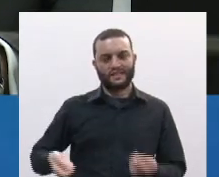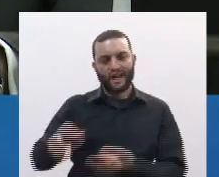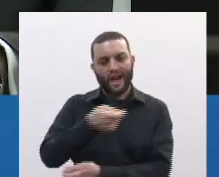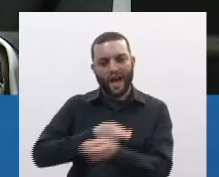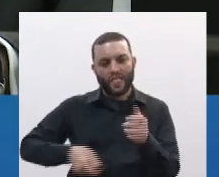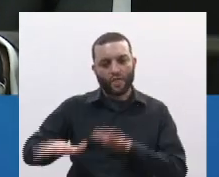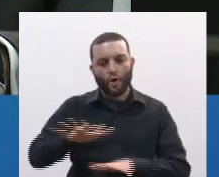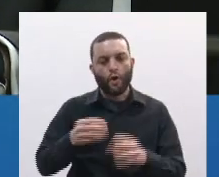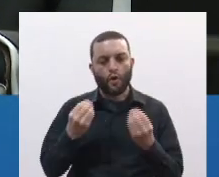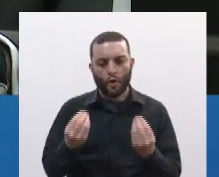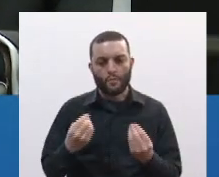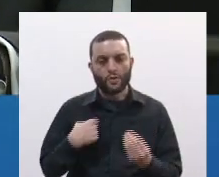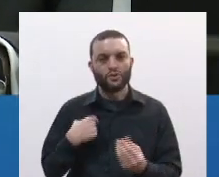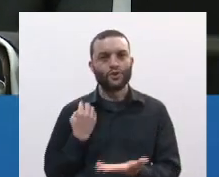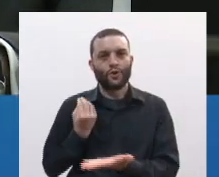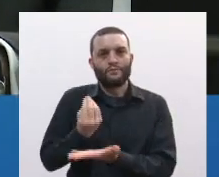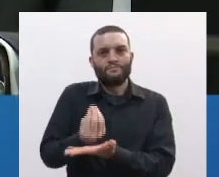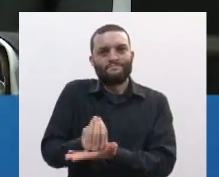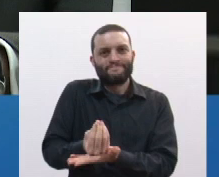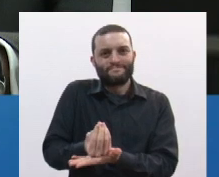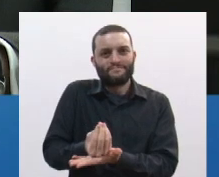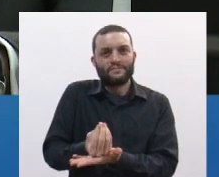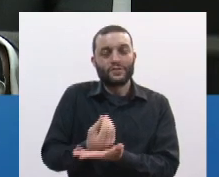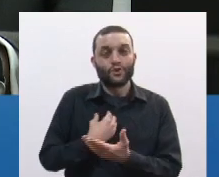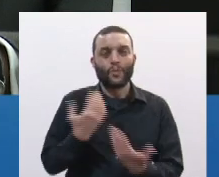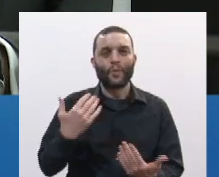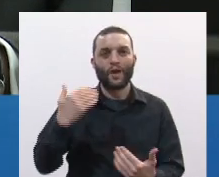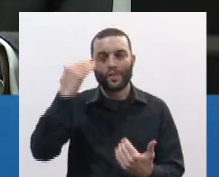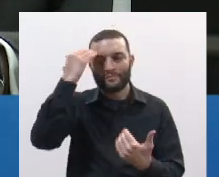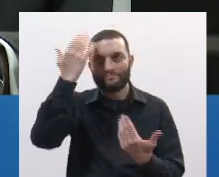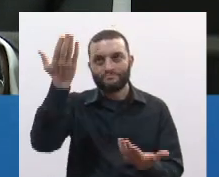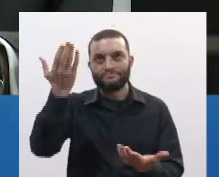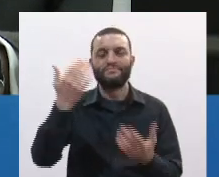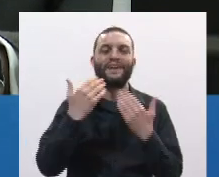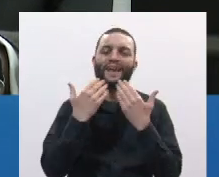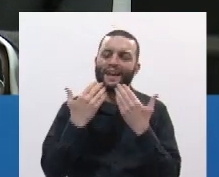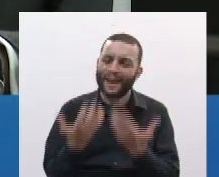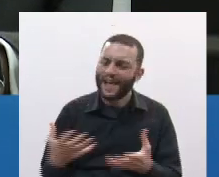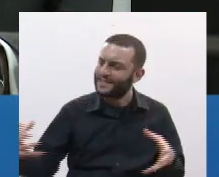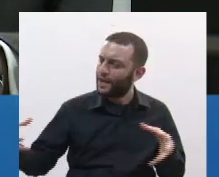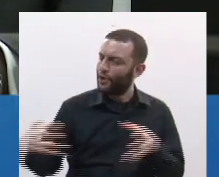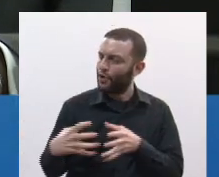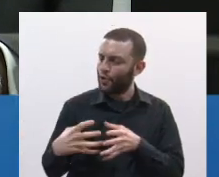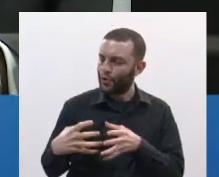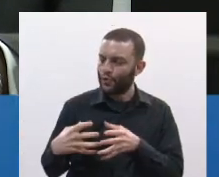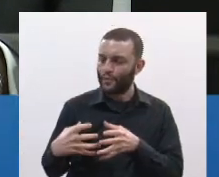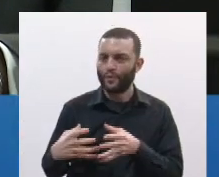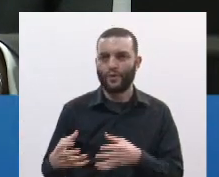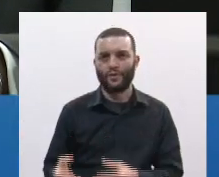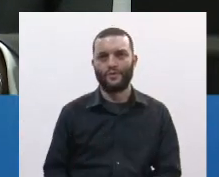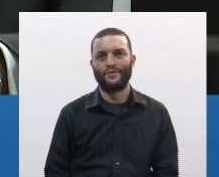en el nombre de todos ellos, que sea yo quien hoy lo recuerde. Y la verdad que le agradezco profundamente a todo mi